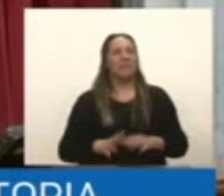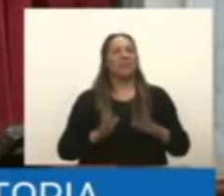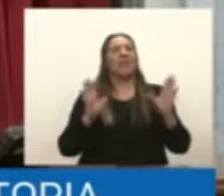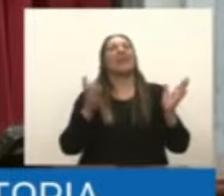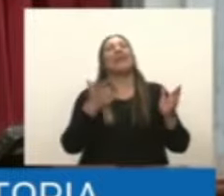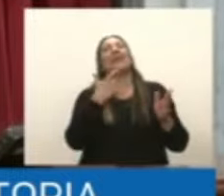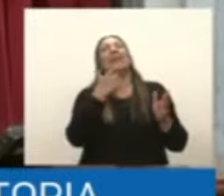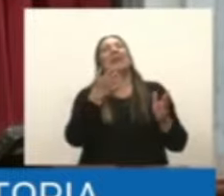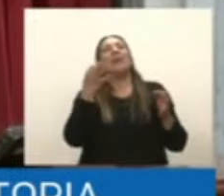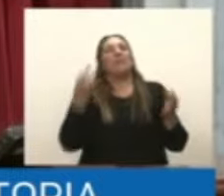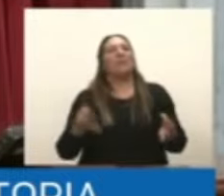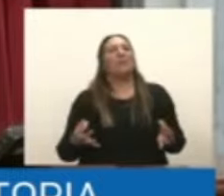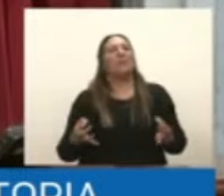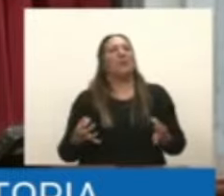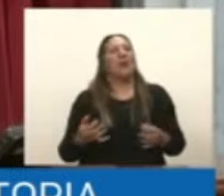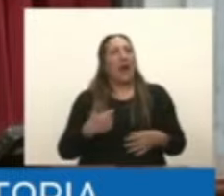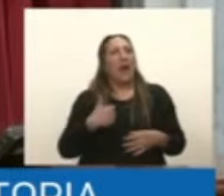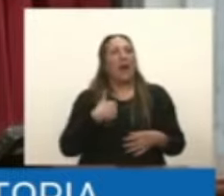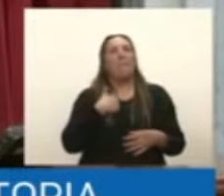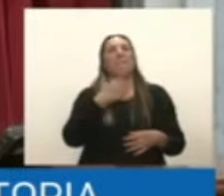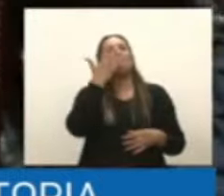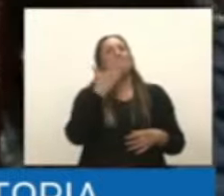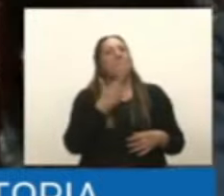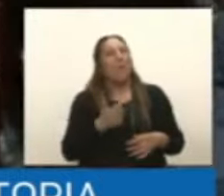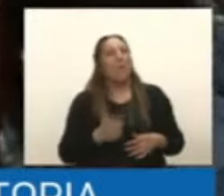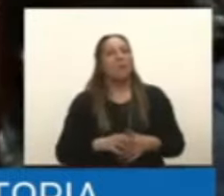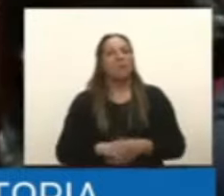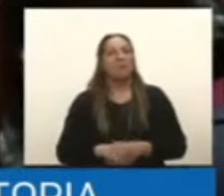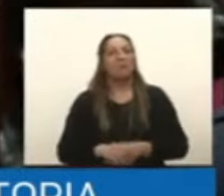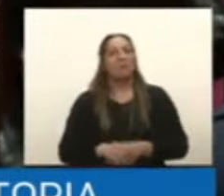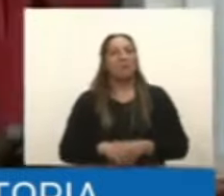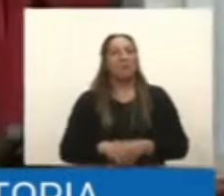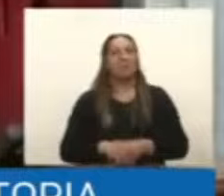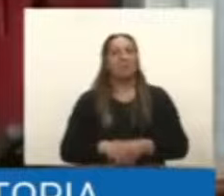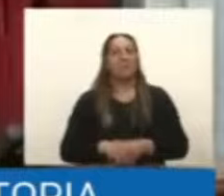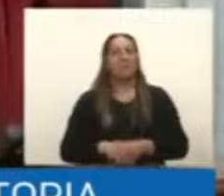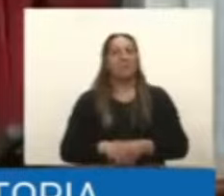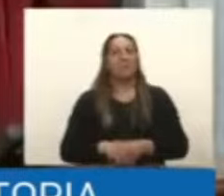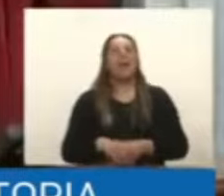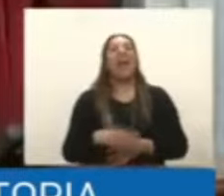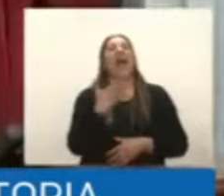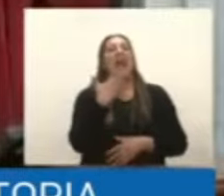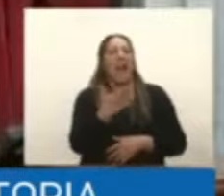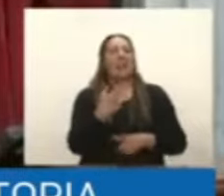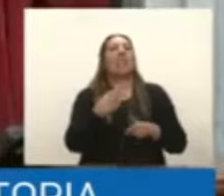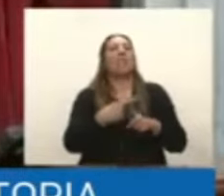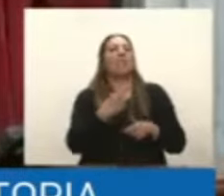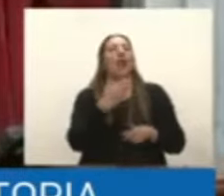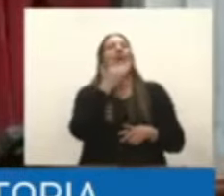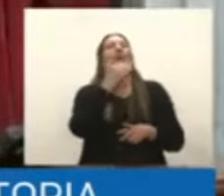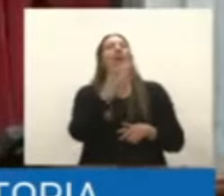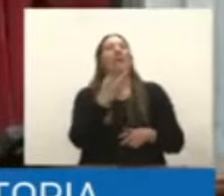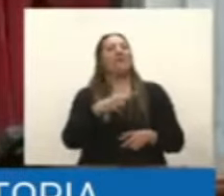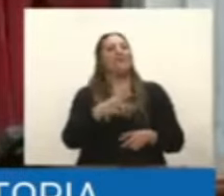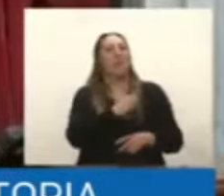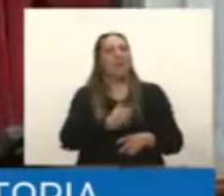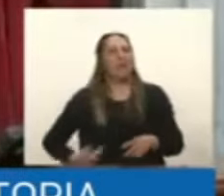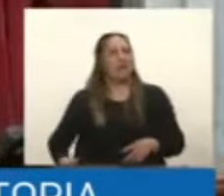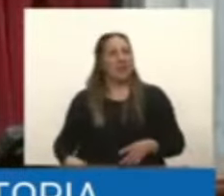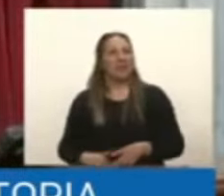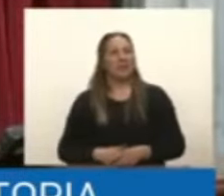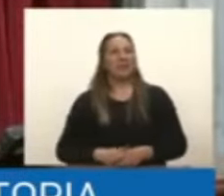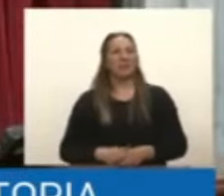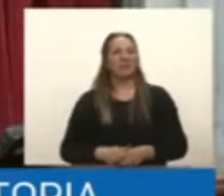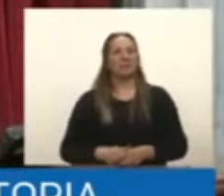el sentido de que. A mí me gusta perdón. Gracias, Mayans, por traerme a colación. Gracias. Disculpe, presidente, disculpe. A mí